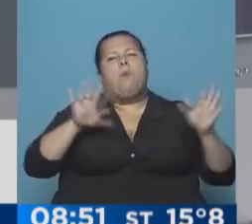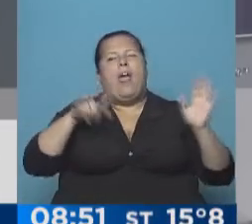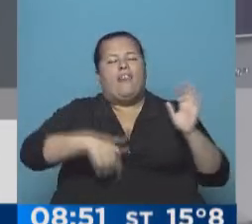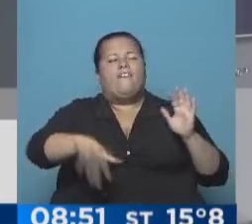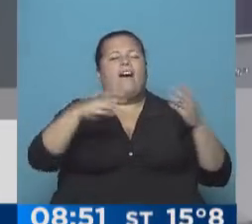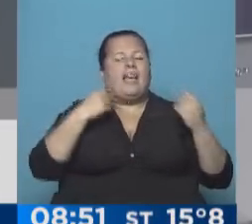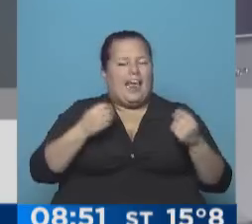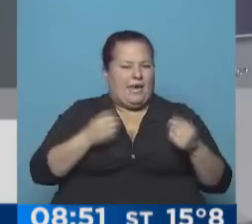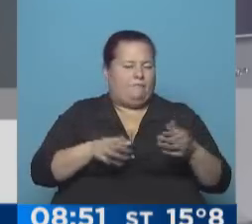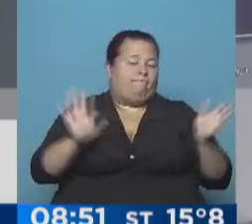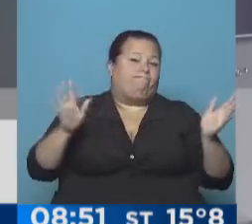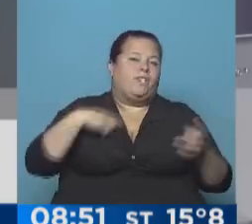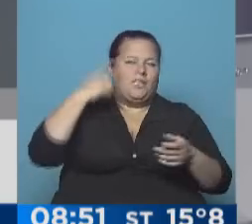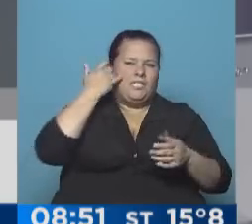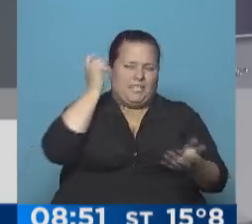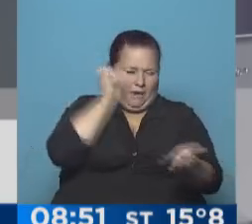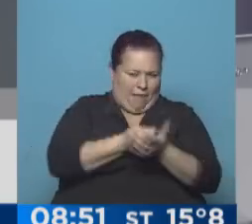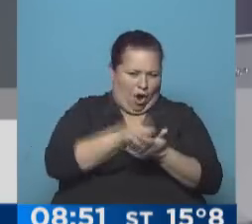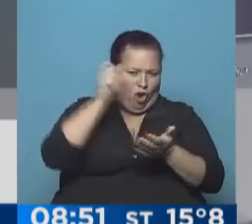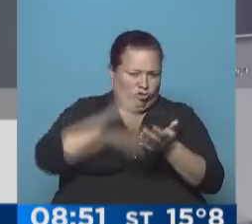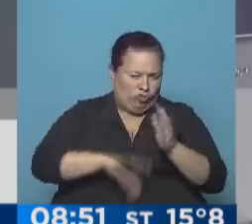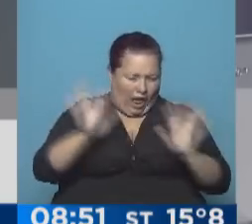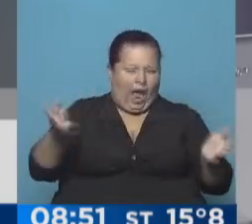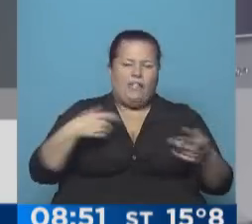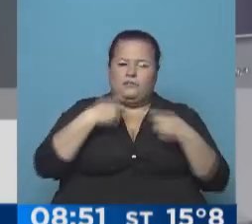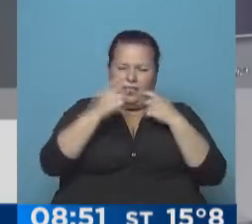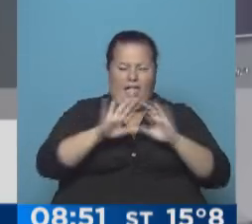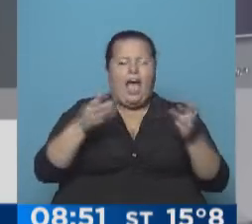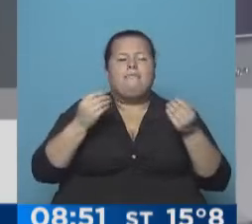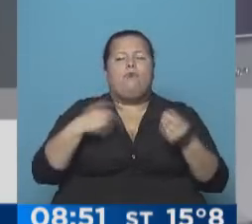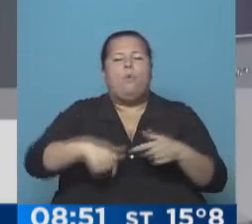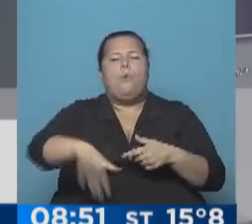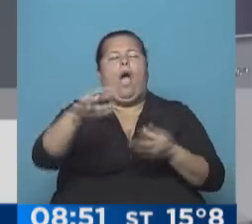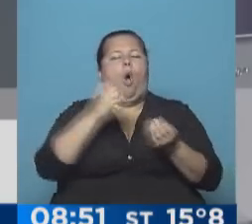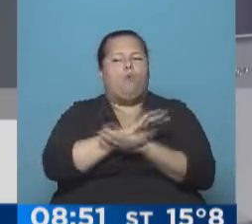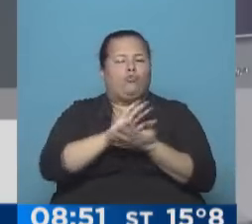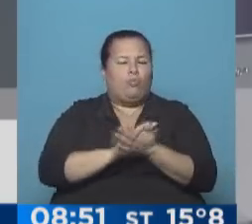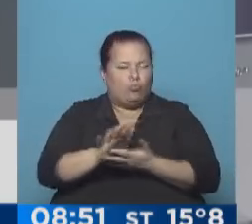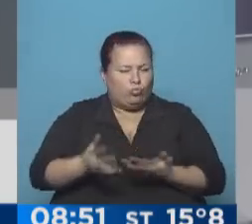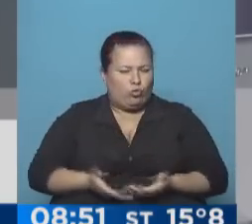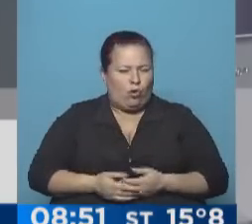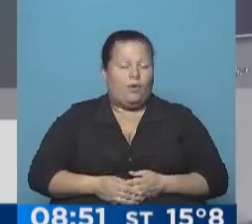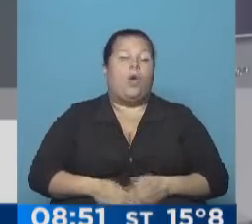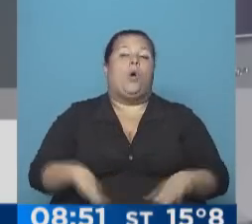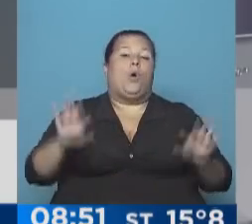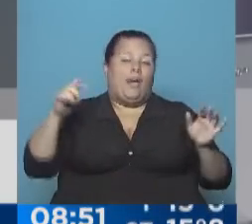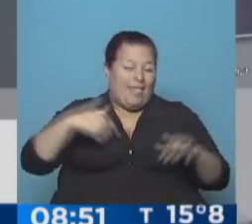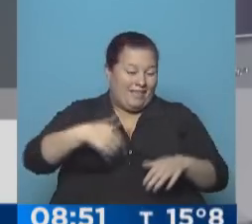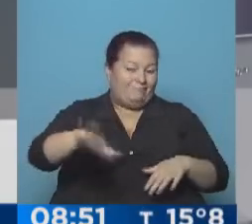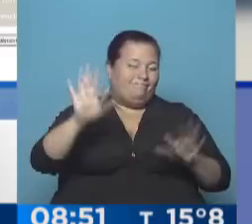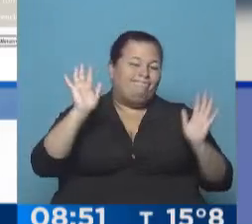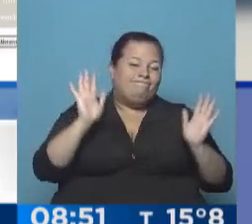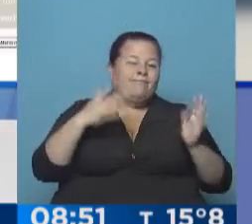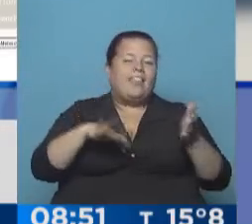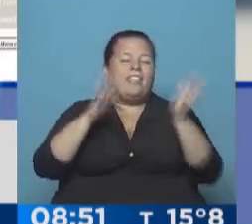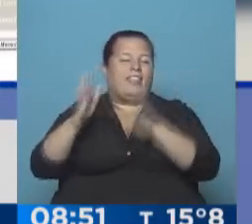este ámbito? Digo, porque ya se pagó el contrato, el servicio ya se prestó, ¿qué se puede hacer de aquí en más? Bueno, de aquí en más, en realidad, por un lado, lo